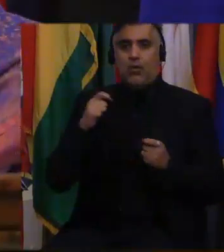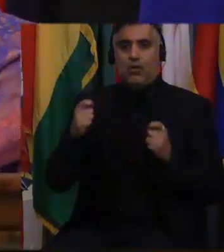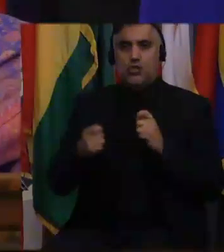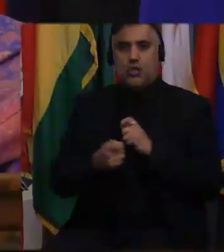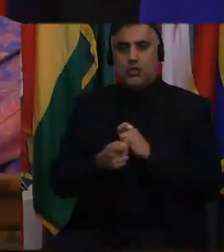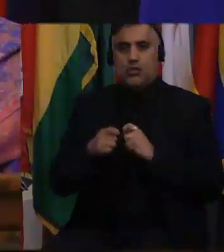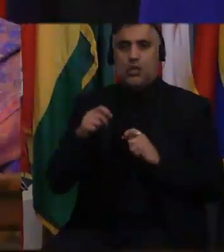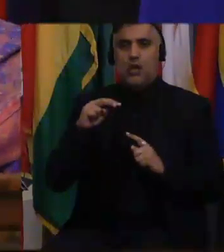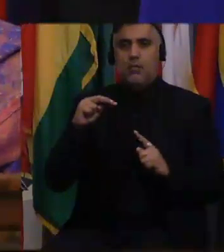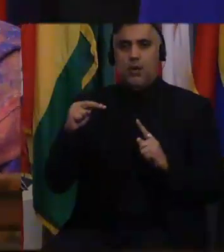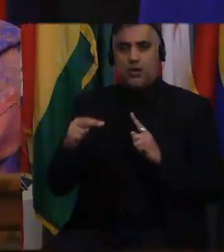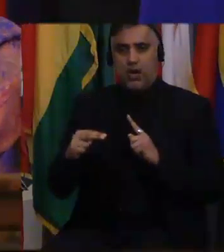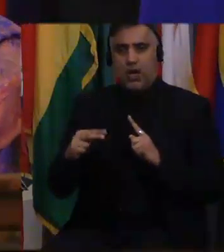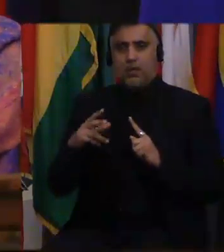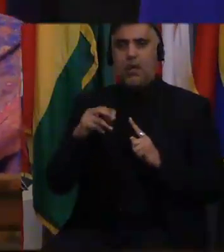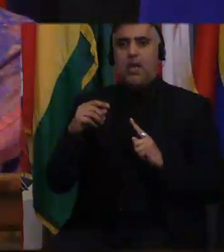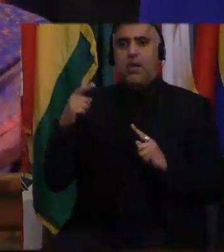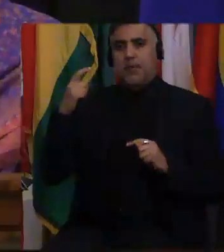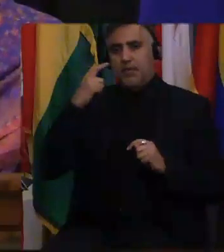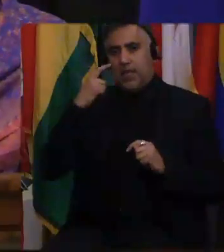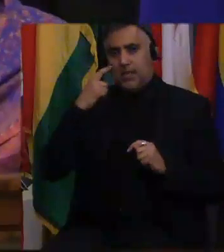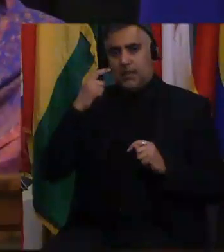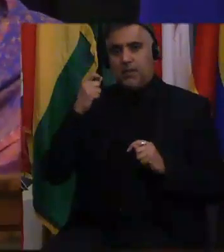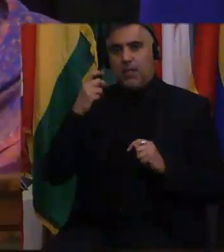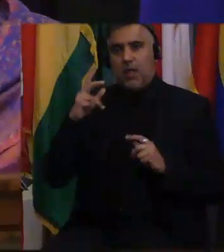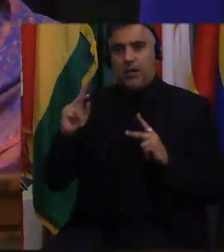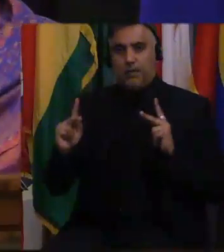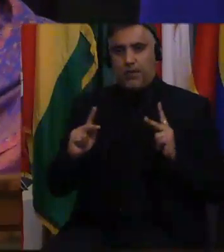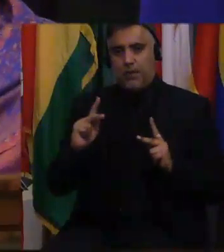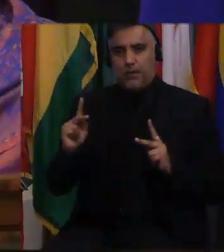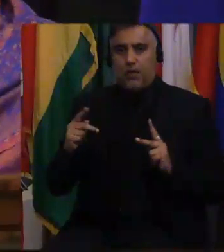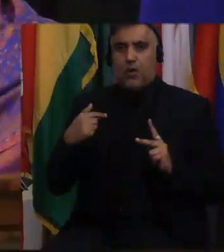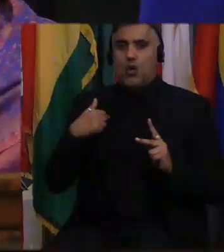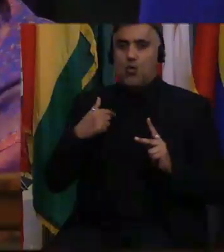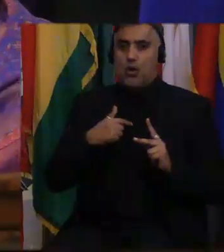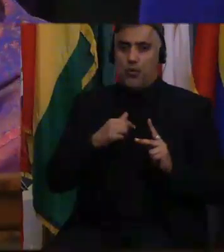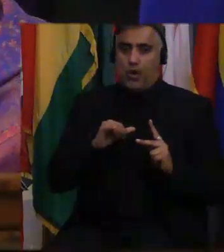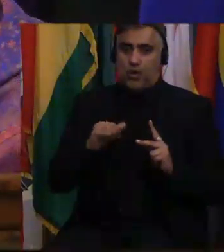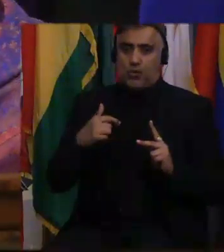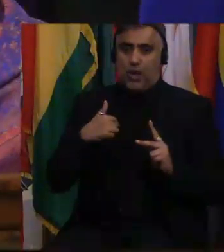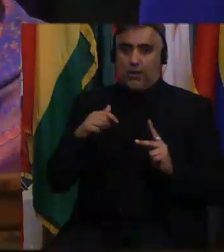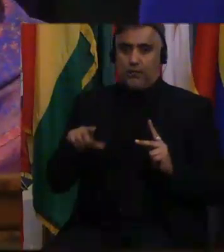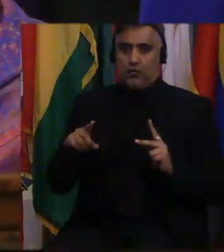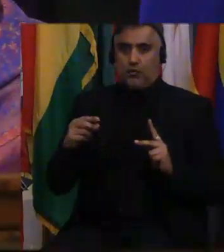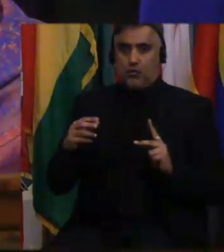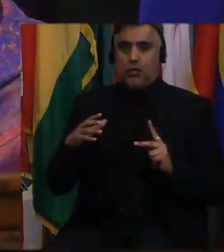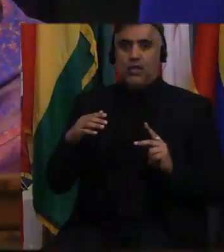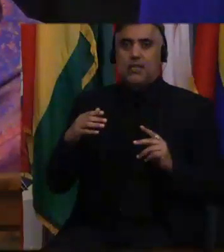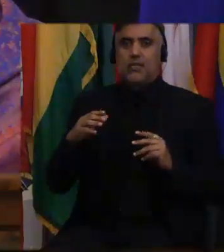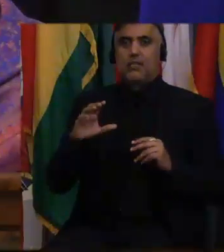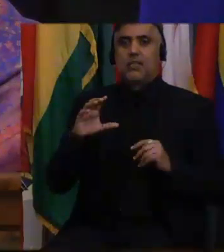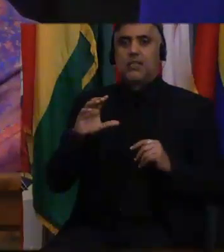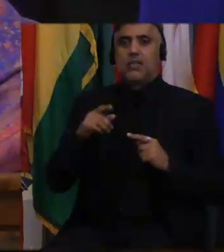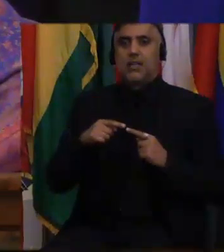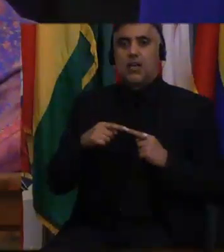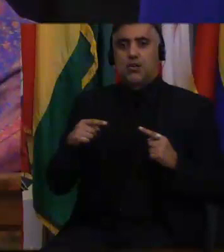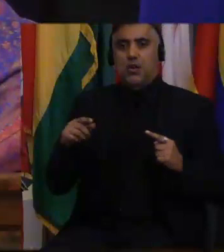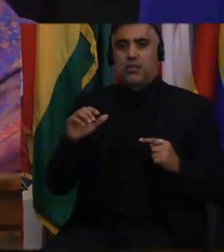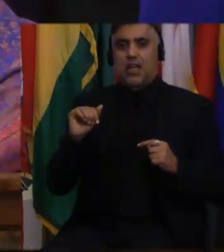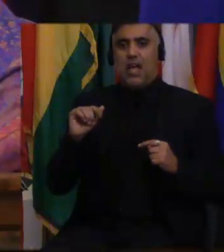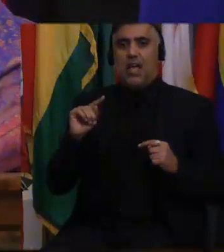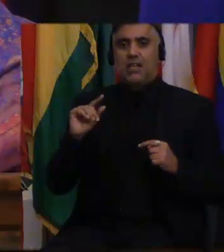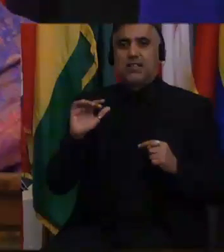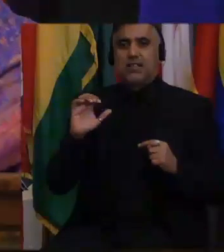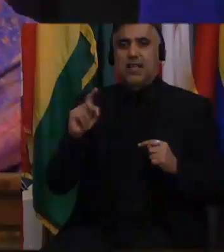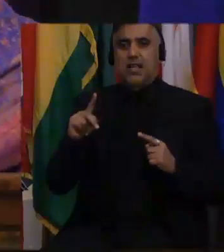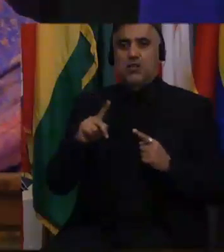la mentalidad de todas las personas, lo que también tenemos que hacer es contrarrestar los ataques a los derechos de las